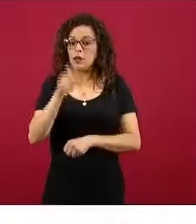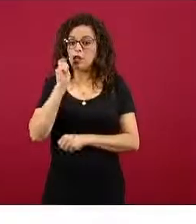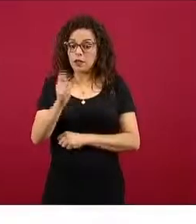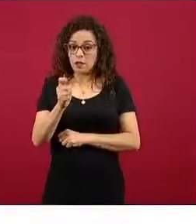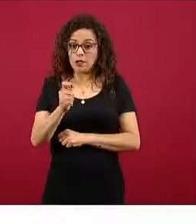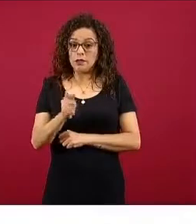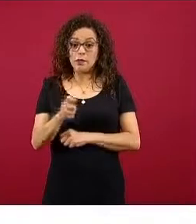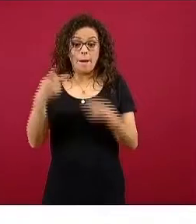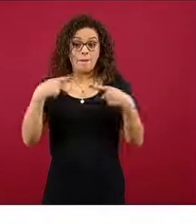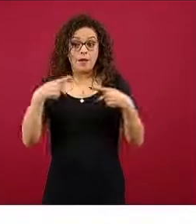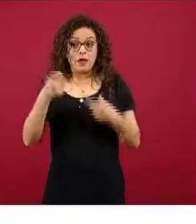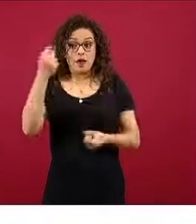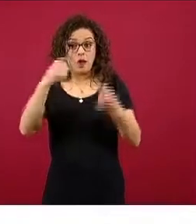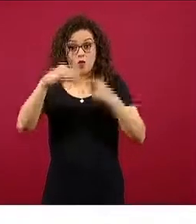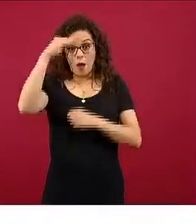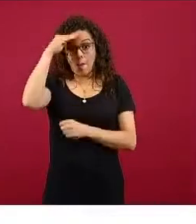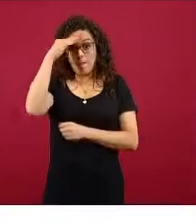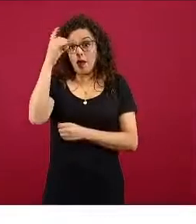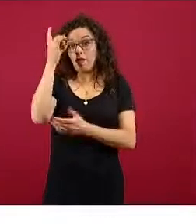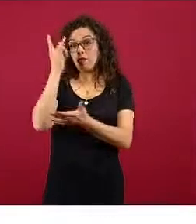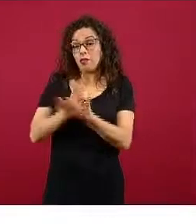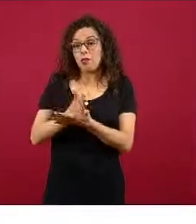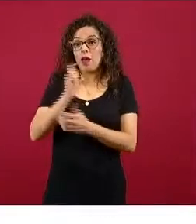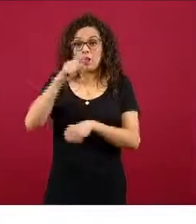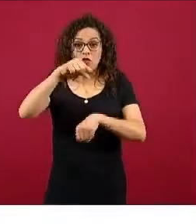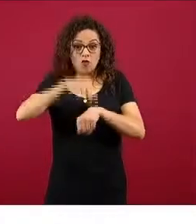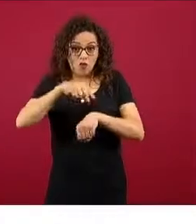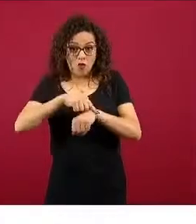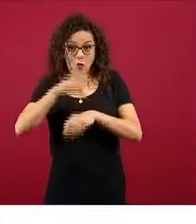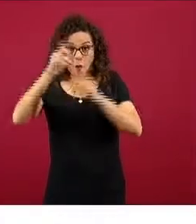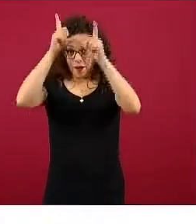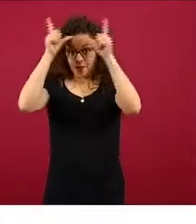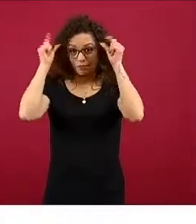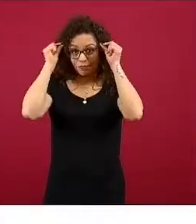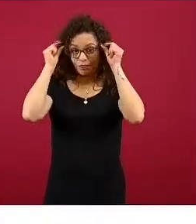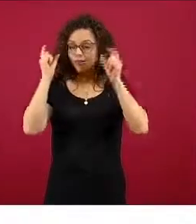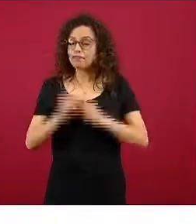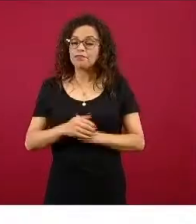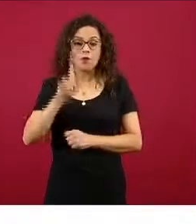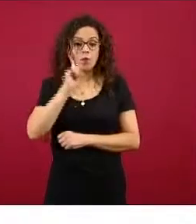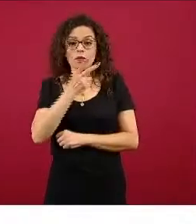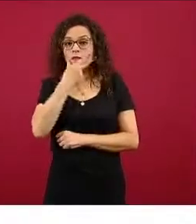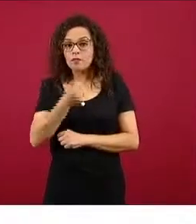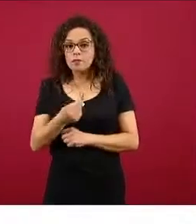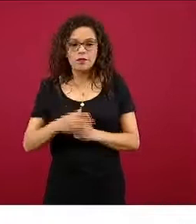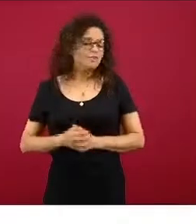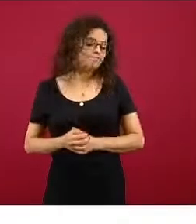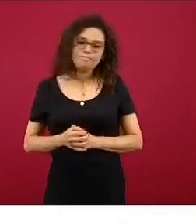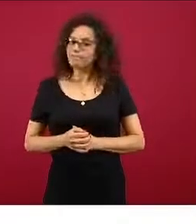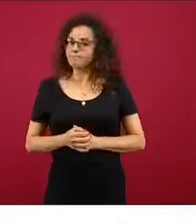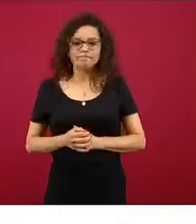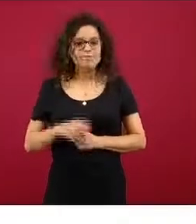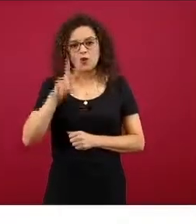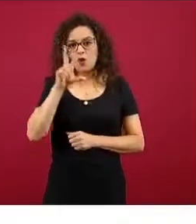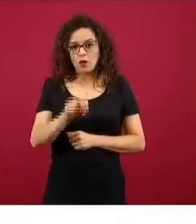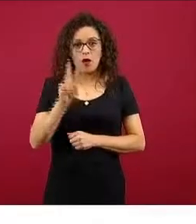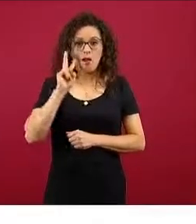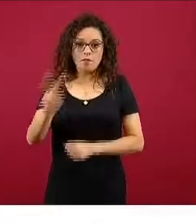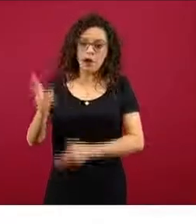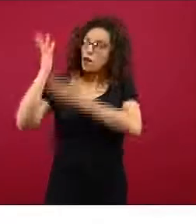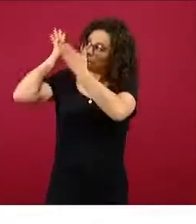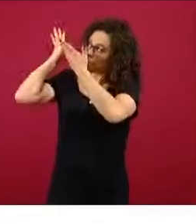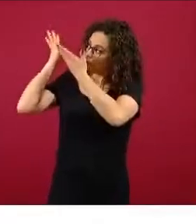pudieran haber pensado que se trata solo de médicas y enfermeros, médicos y enfermeras. No, no es así, desde